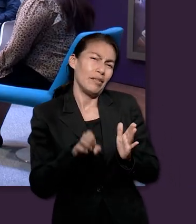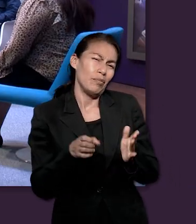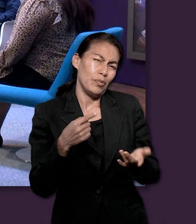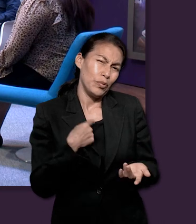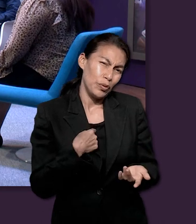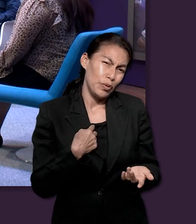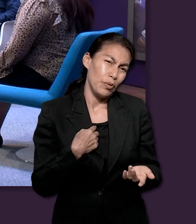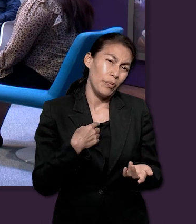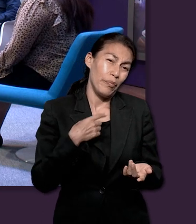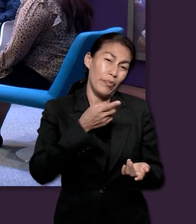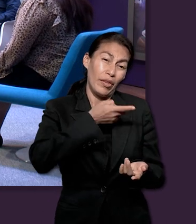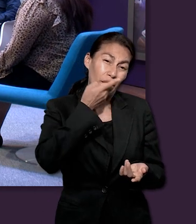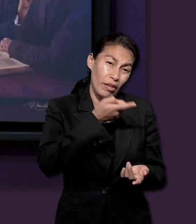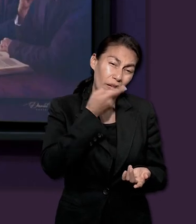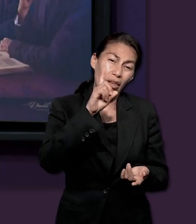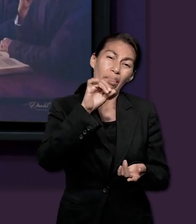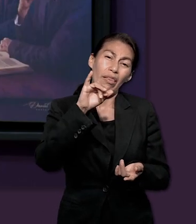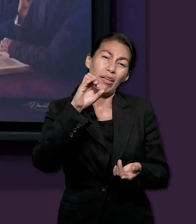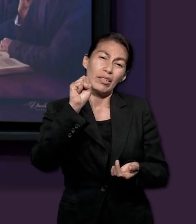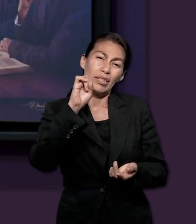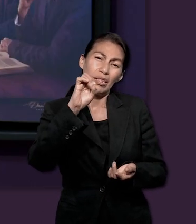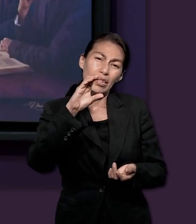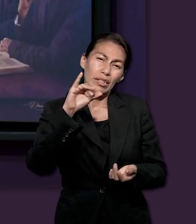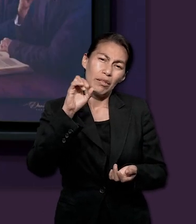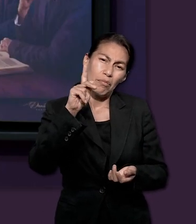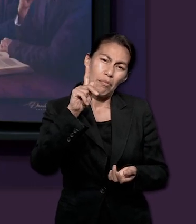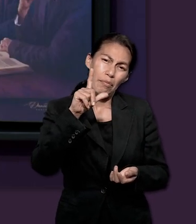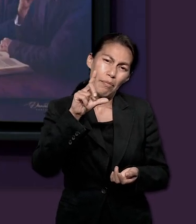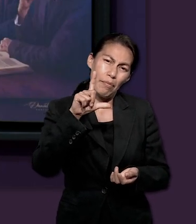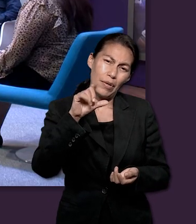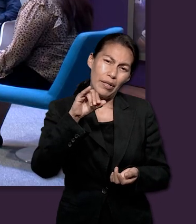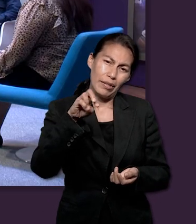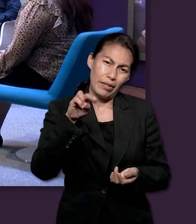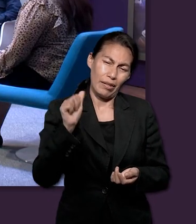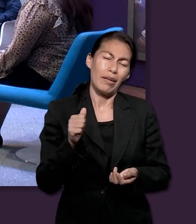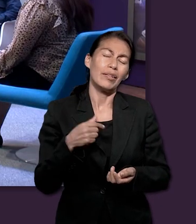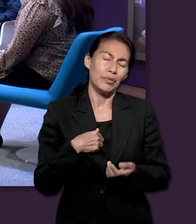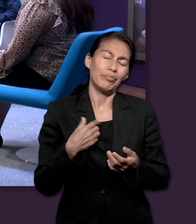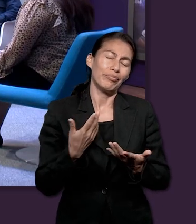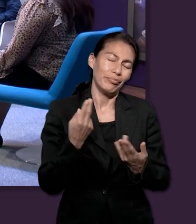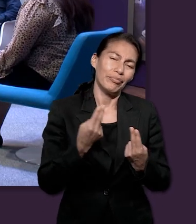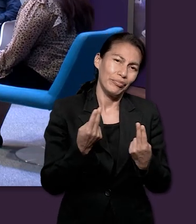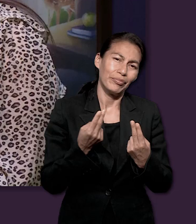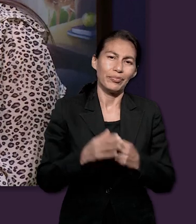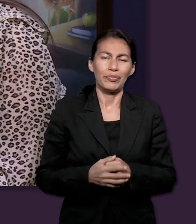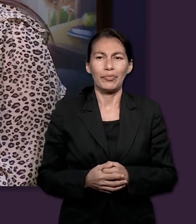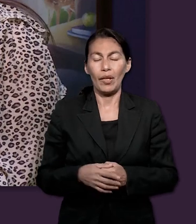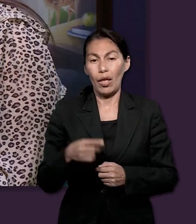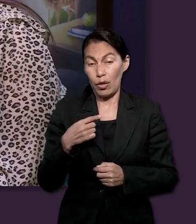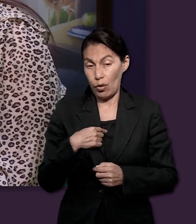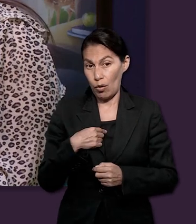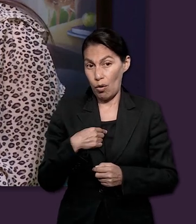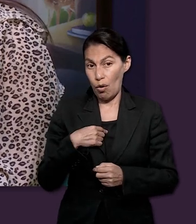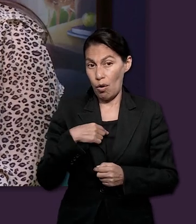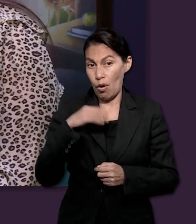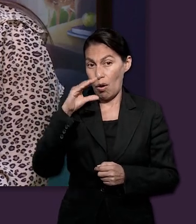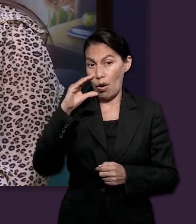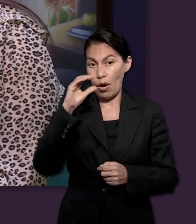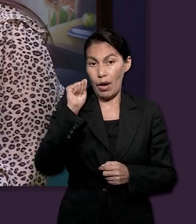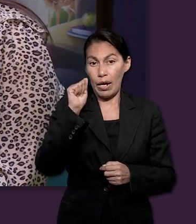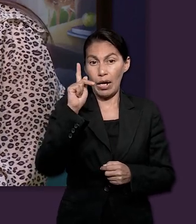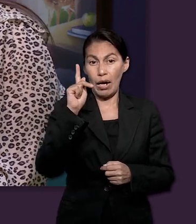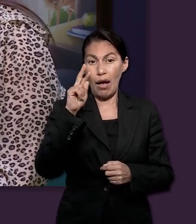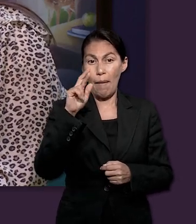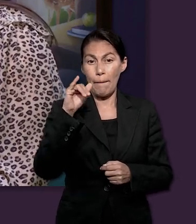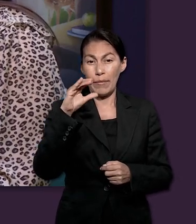Sí, a mí, por ejemplo, me gustaría ser un poco más disciplinado. Ok, disciplina. A mí me gustaría ser un poco